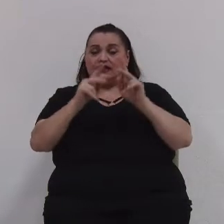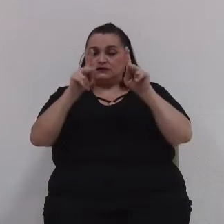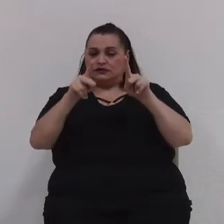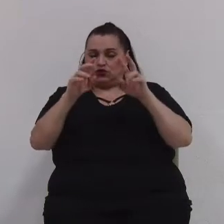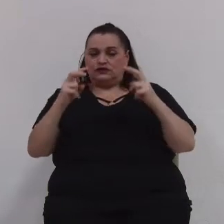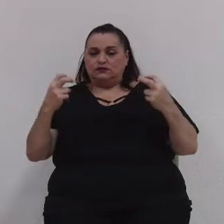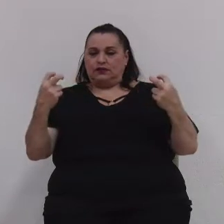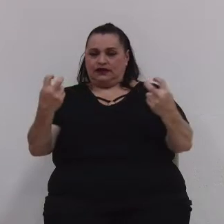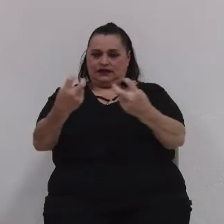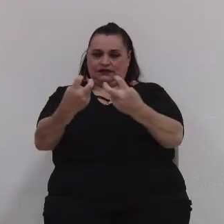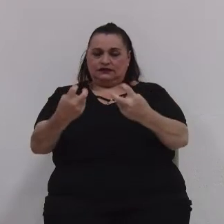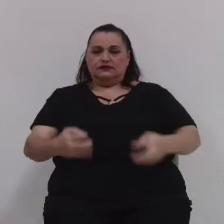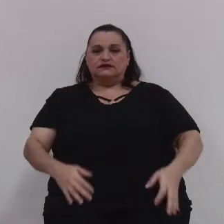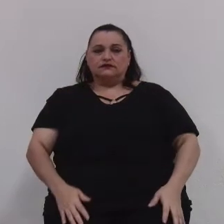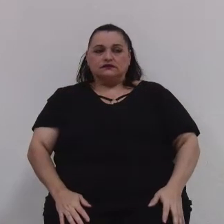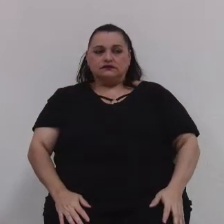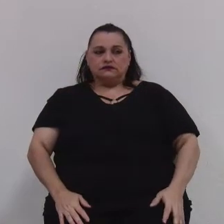panelistas.